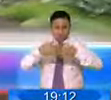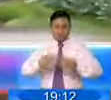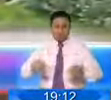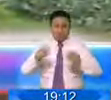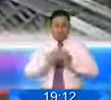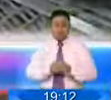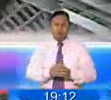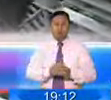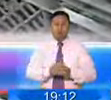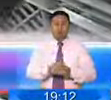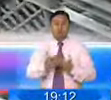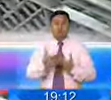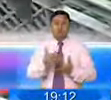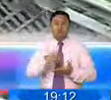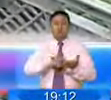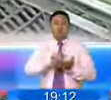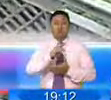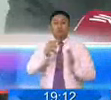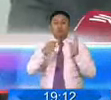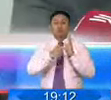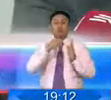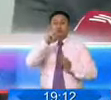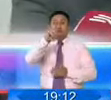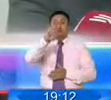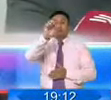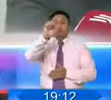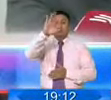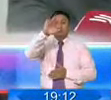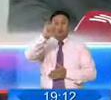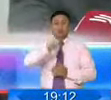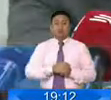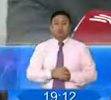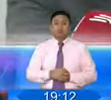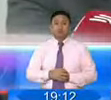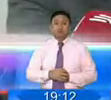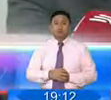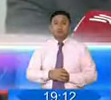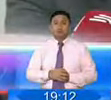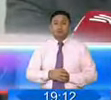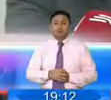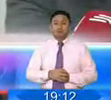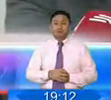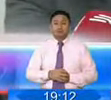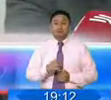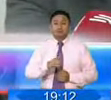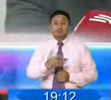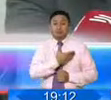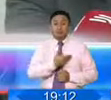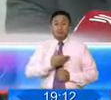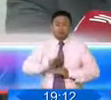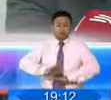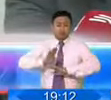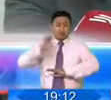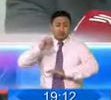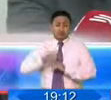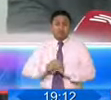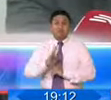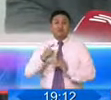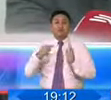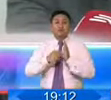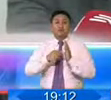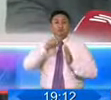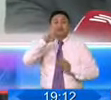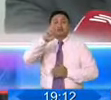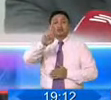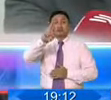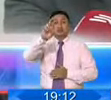elimina el anticipo mínimo del impuesto a la renta. En este proyecto de ley se va a cumplir la palabra del presidente, se va a eliminar el